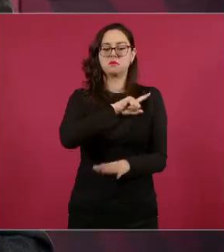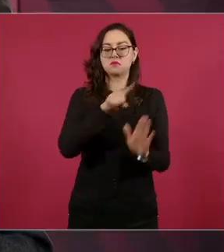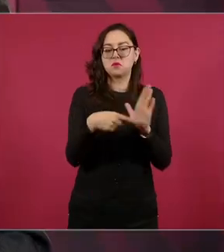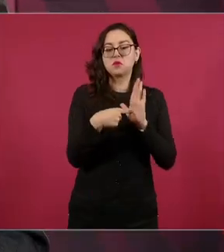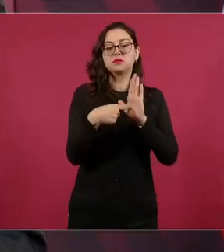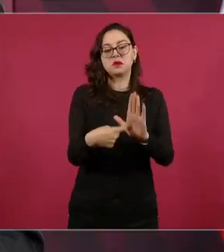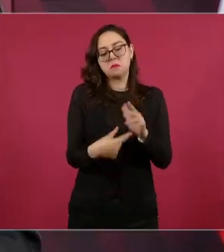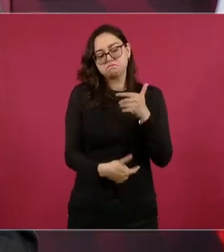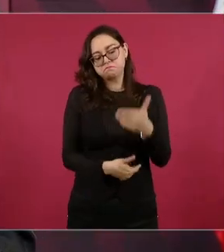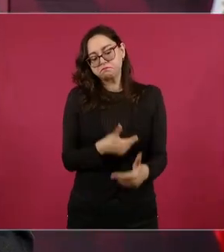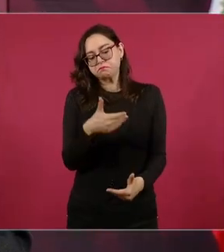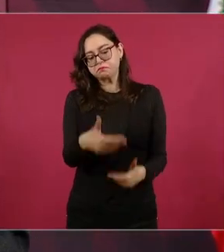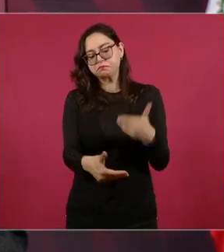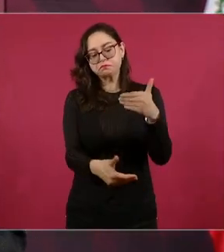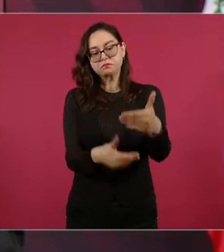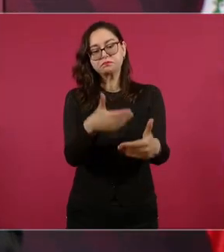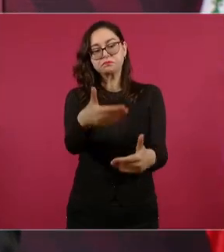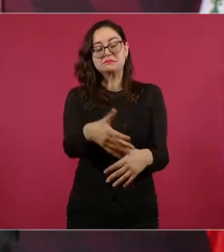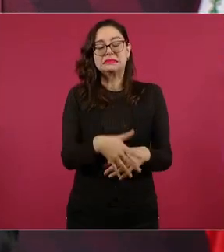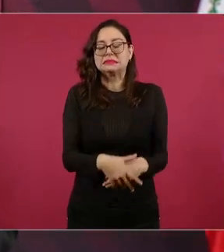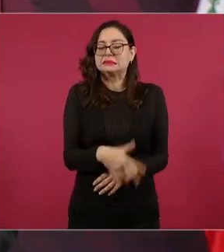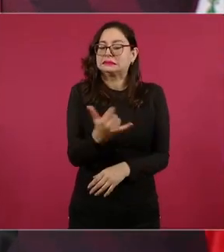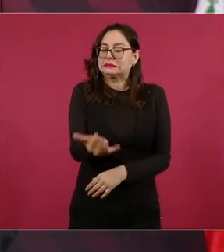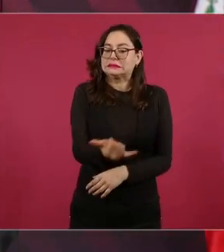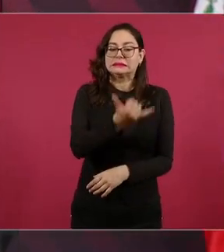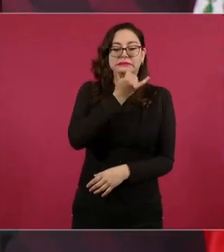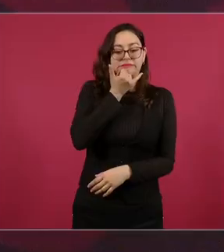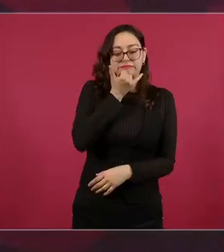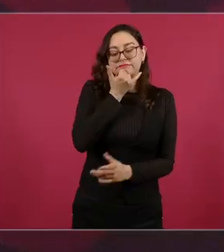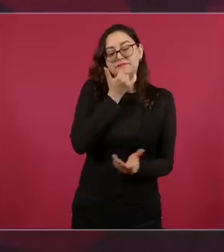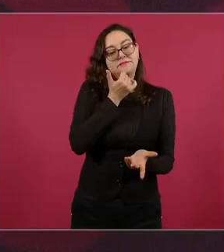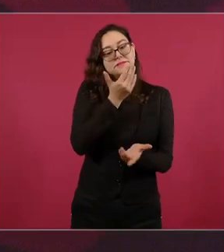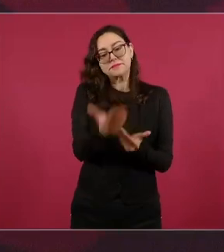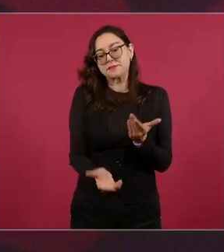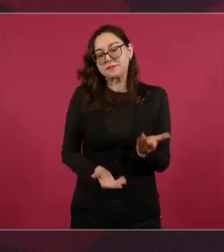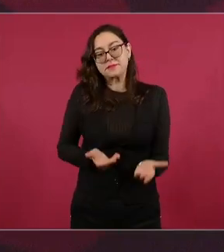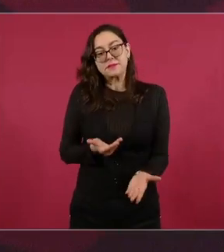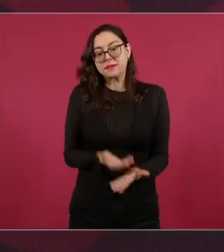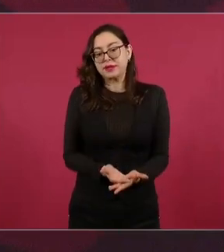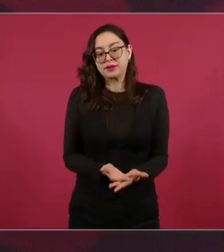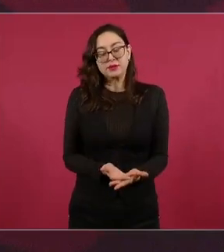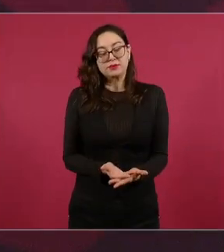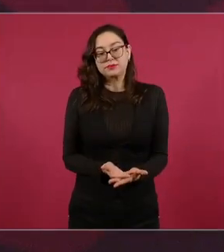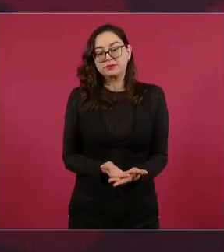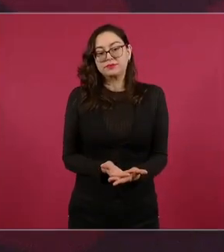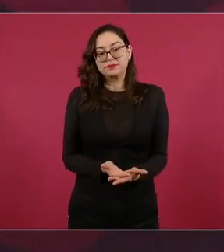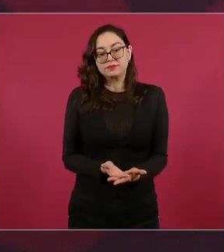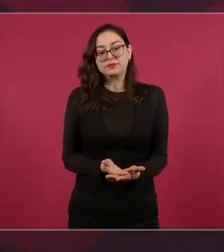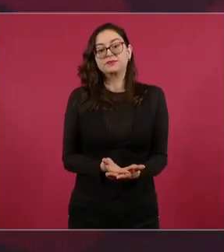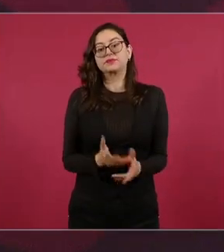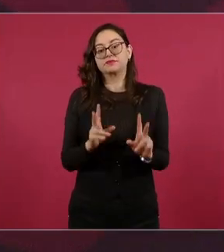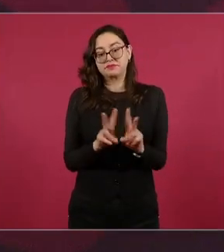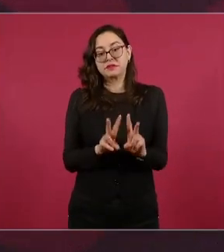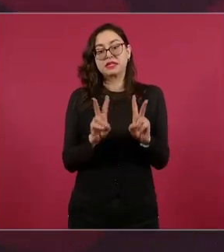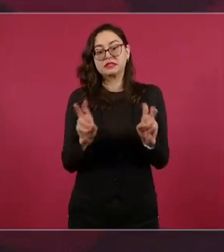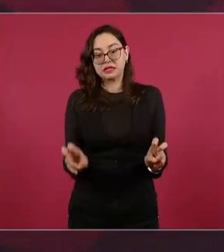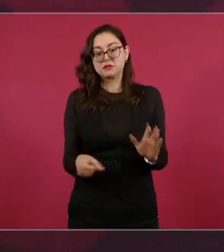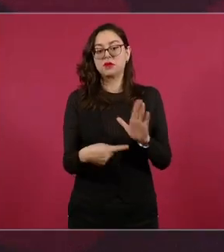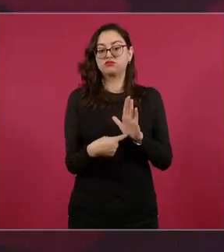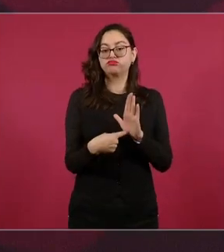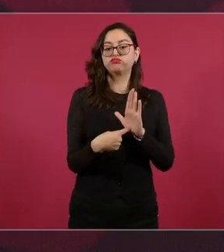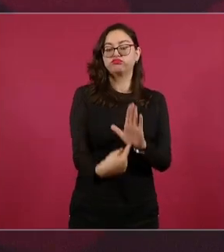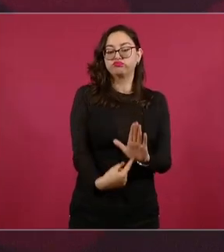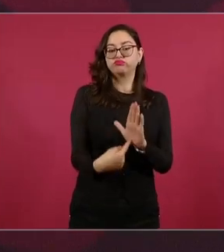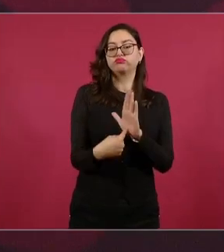y pues ofrezco disculpas por estar hablando de este tema,